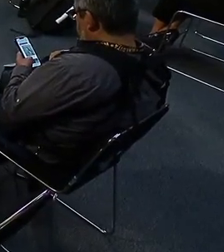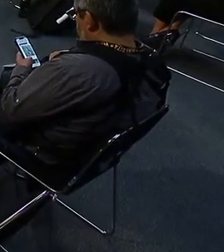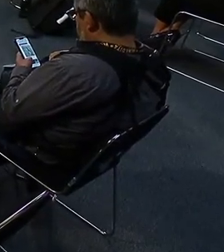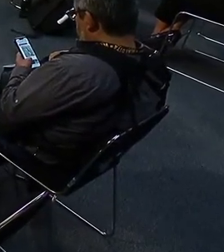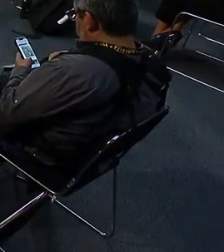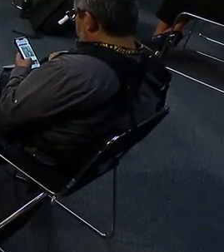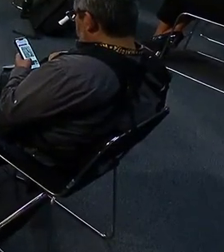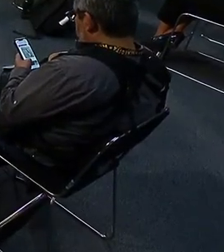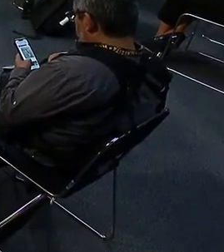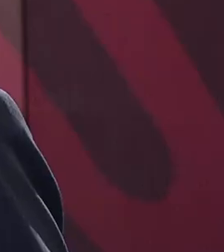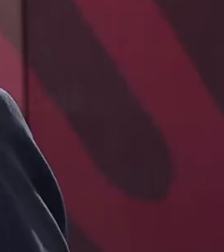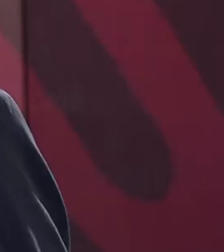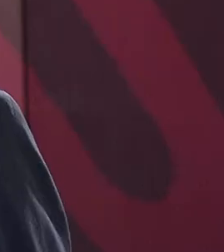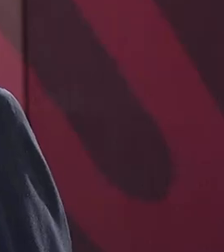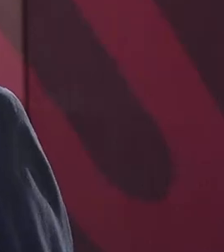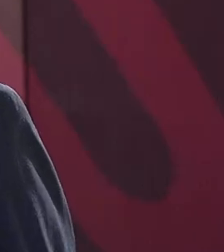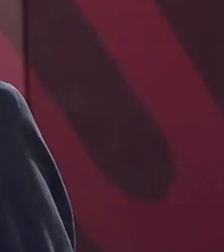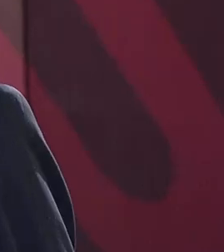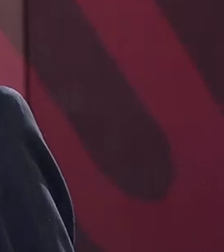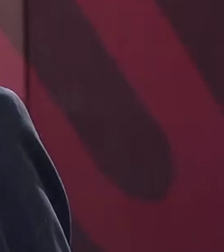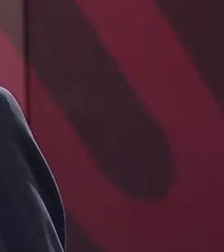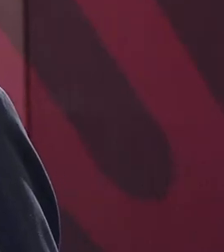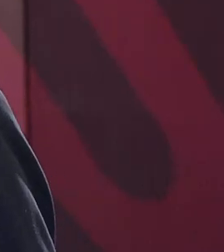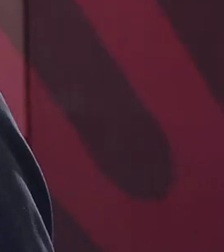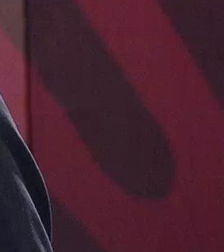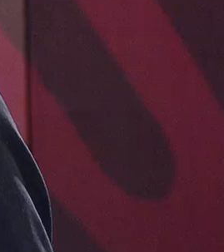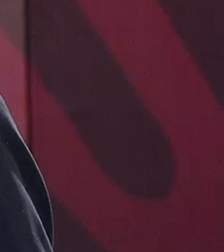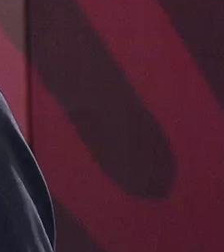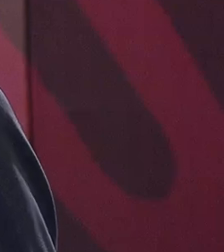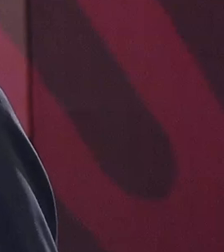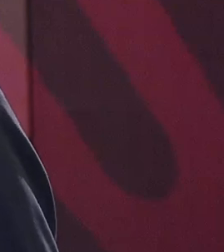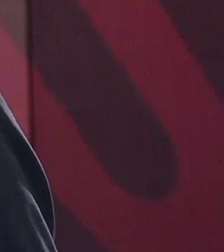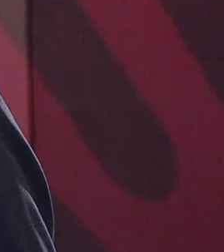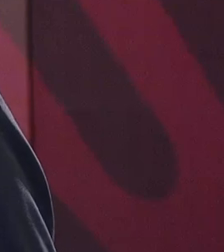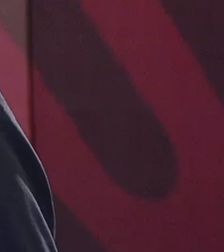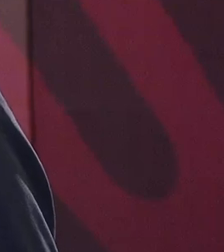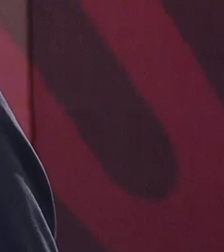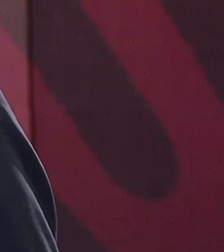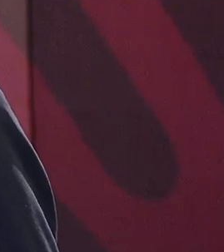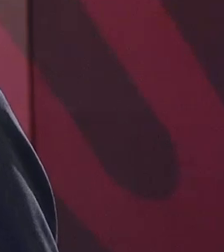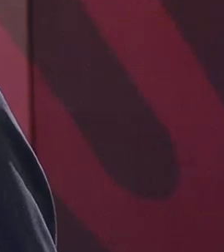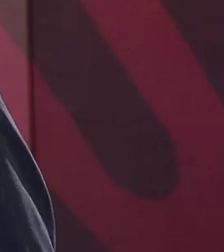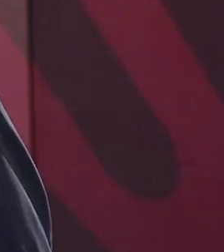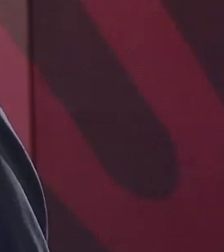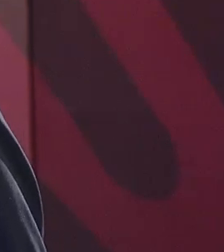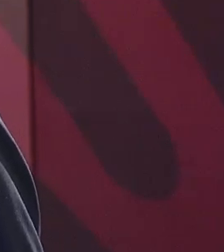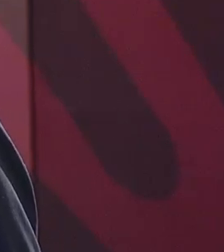fue a rescatar a este segundo tirador,